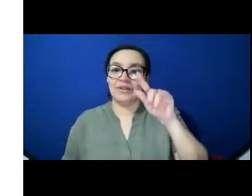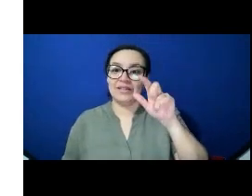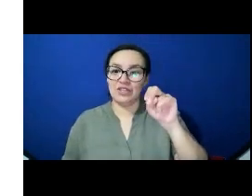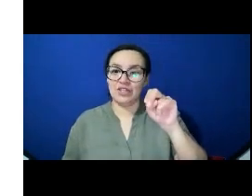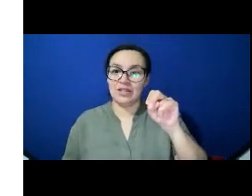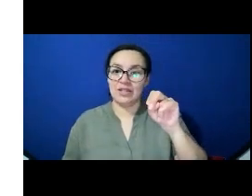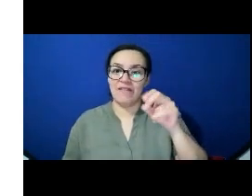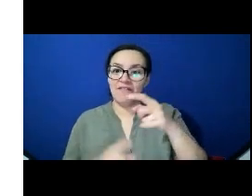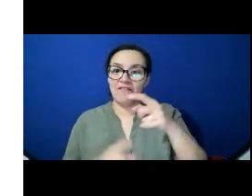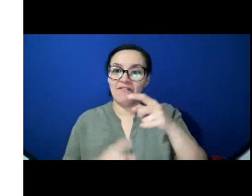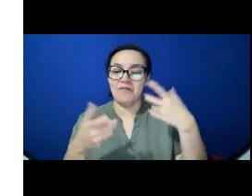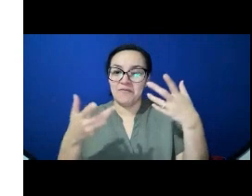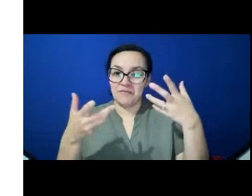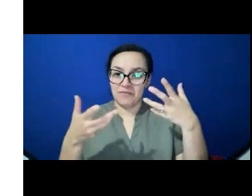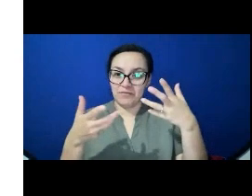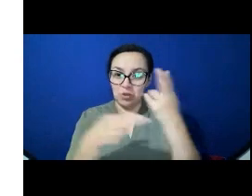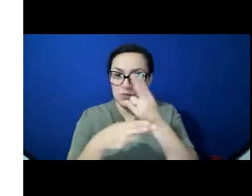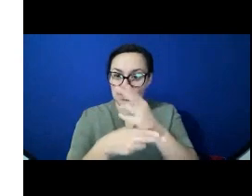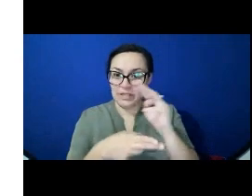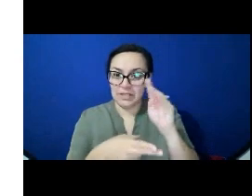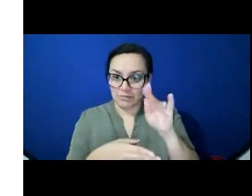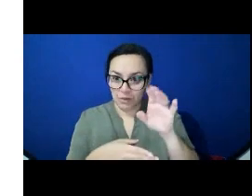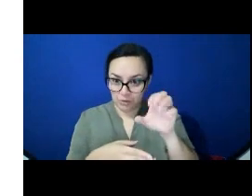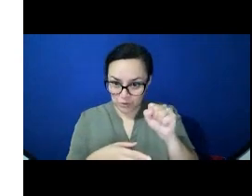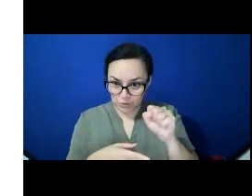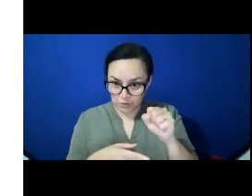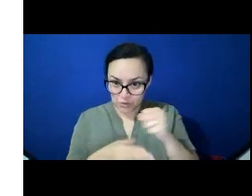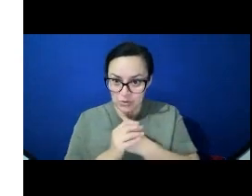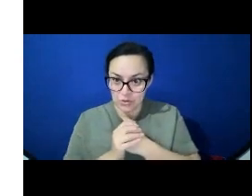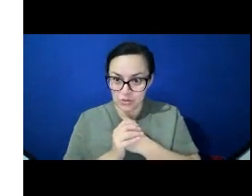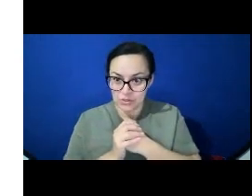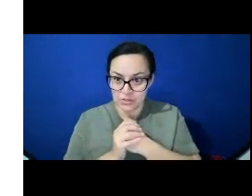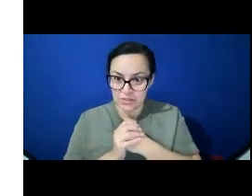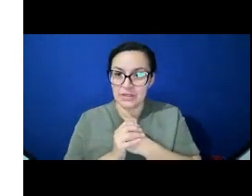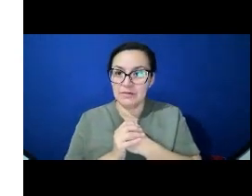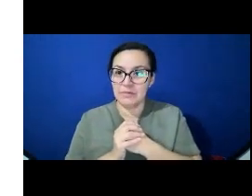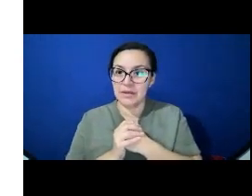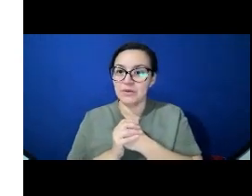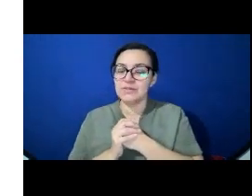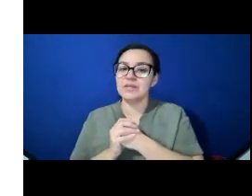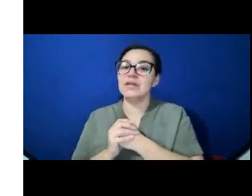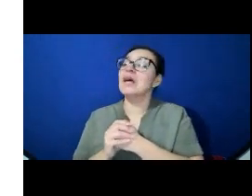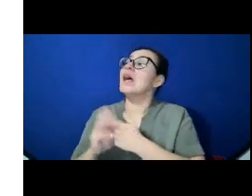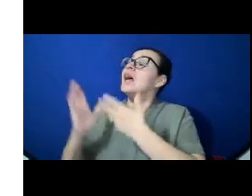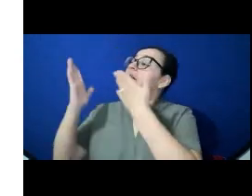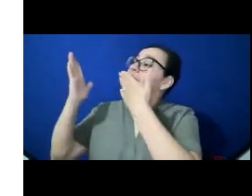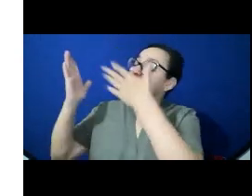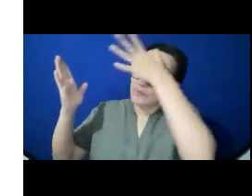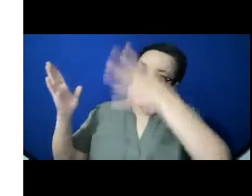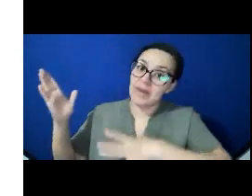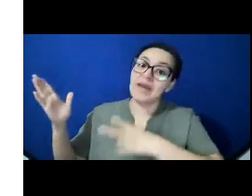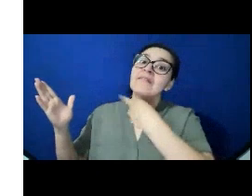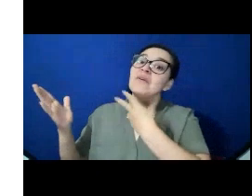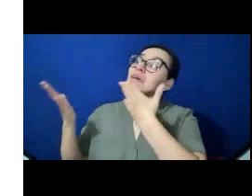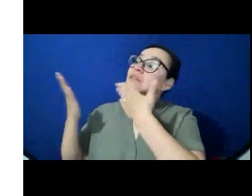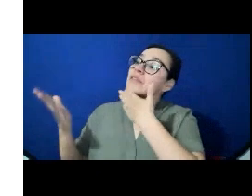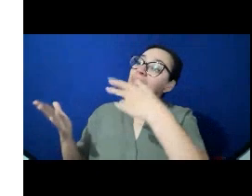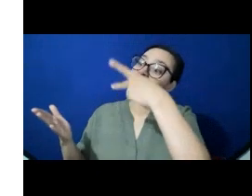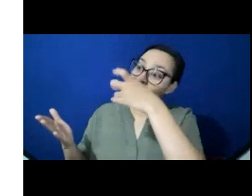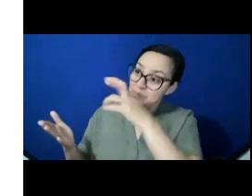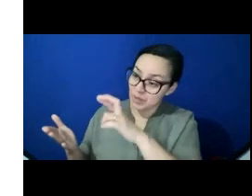the accreditation and the knowledge? Thanks. Yeah, thanks, Peter. I think our intention is